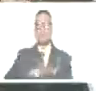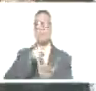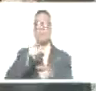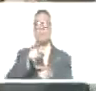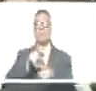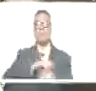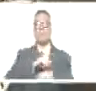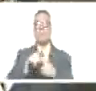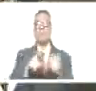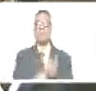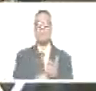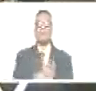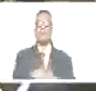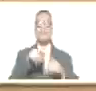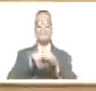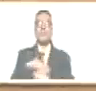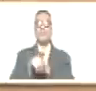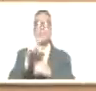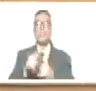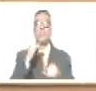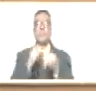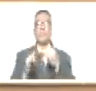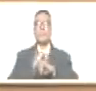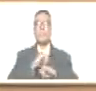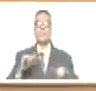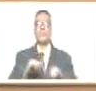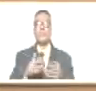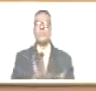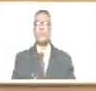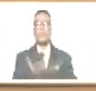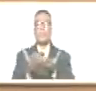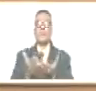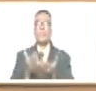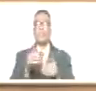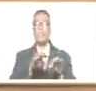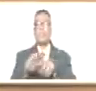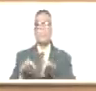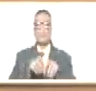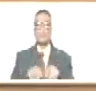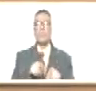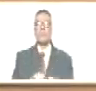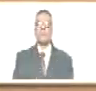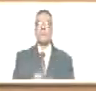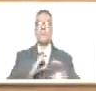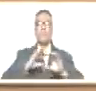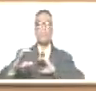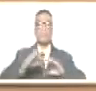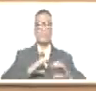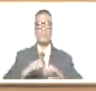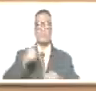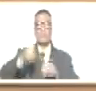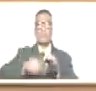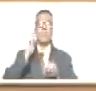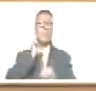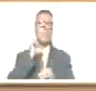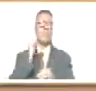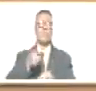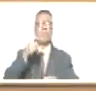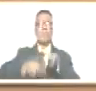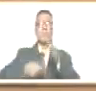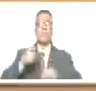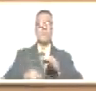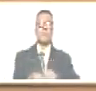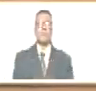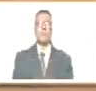Se allana la inmunidad parlamentaria, sírvase ciudadana secretaria, comunicarse con el Fiscal General de la República y con el